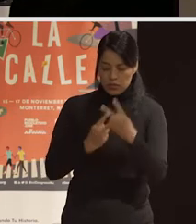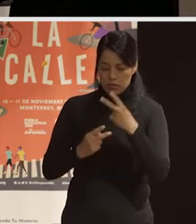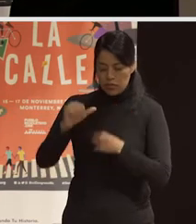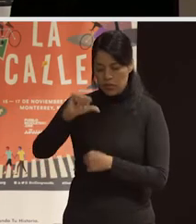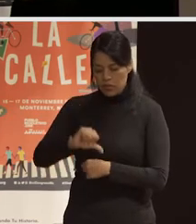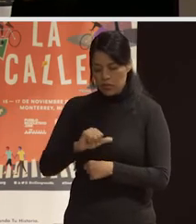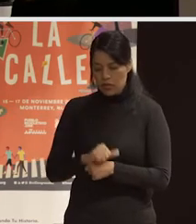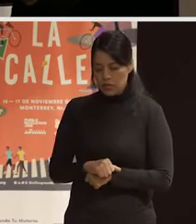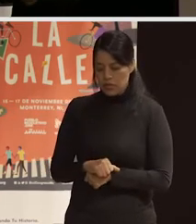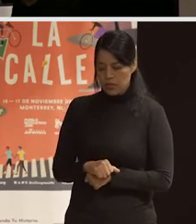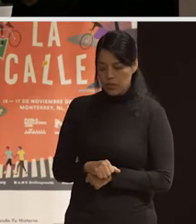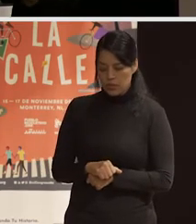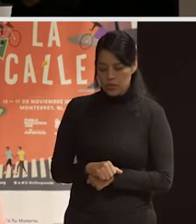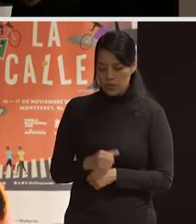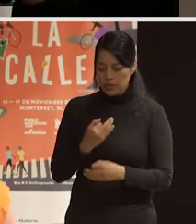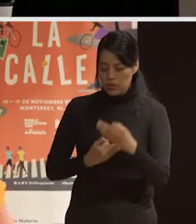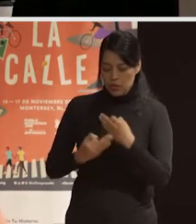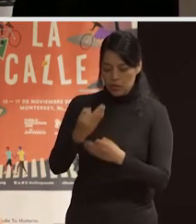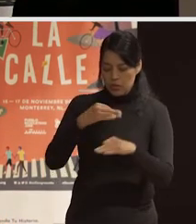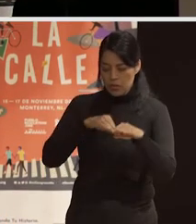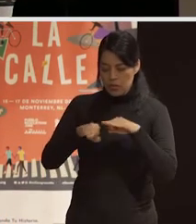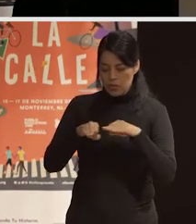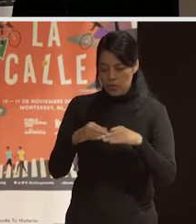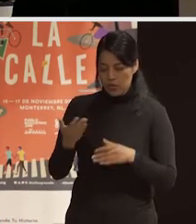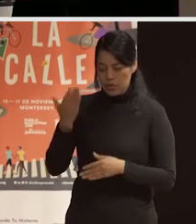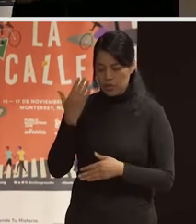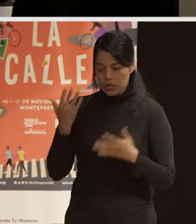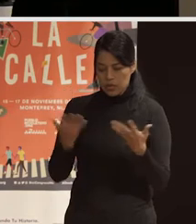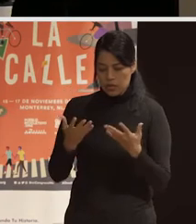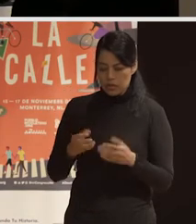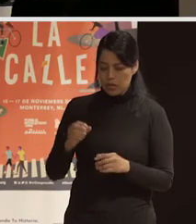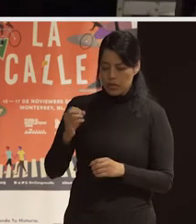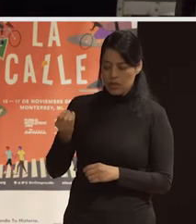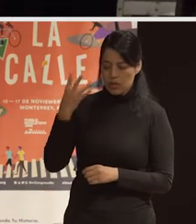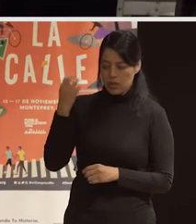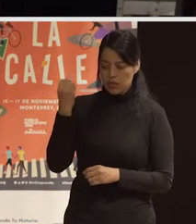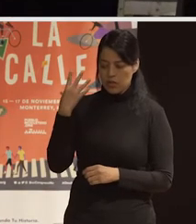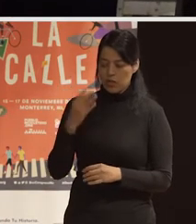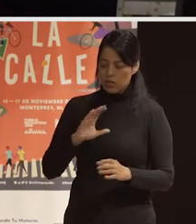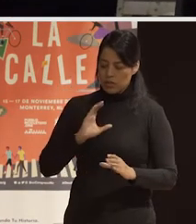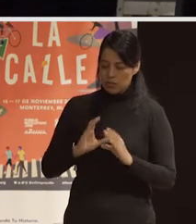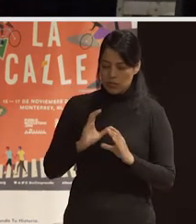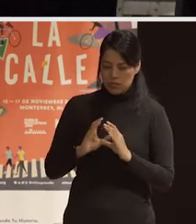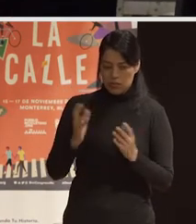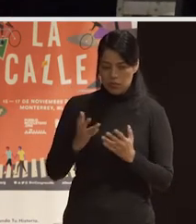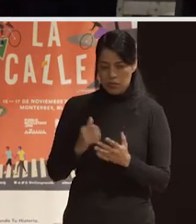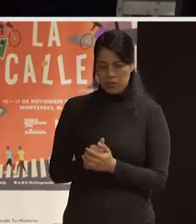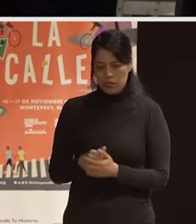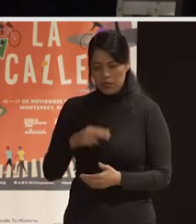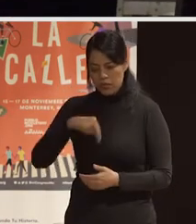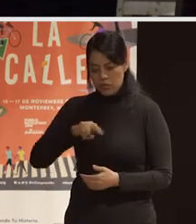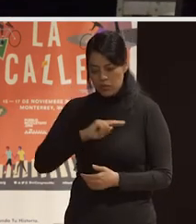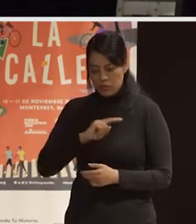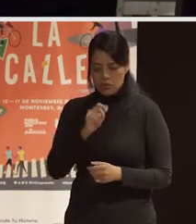día de hoy y por todo el trabajo que se realizó para llevar a cabo este evento vamos a